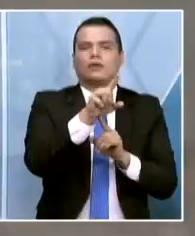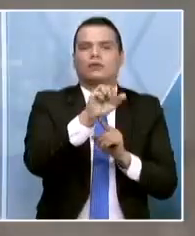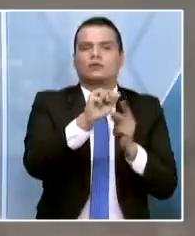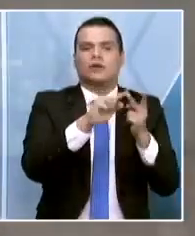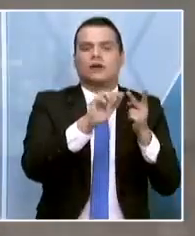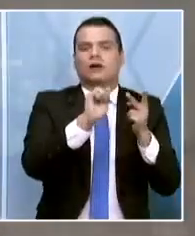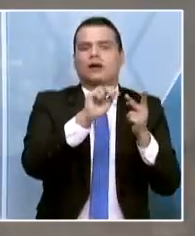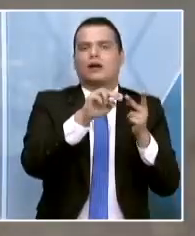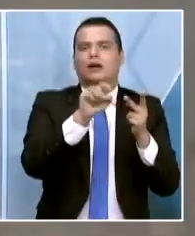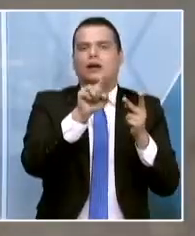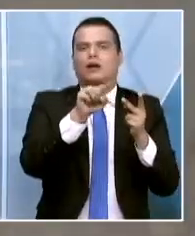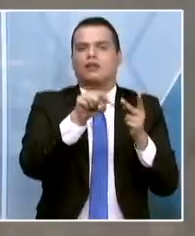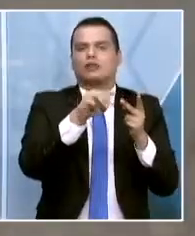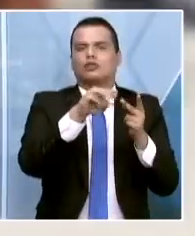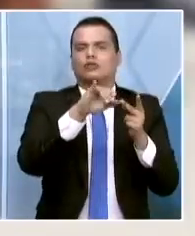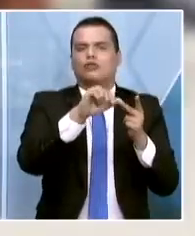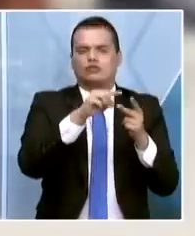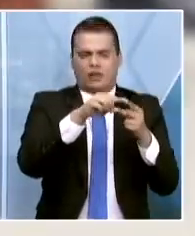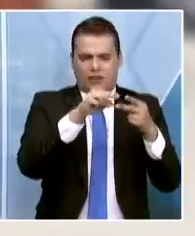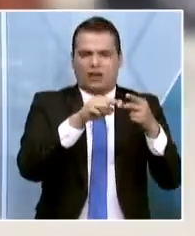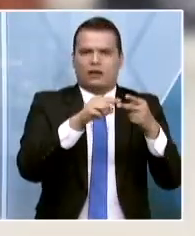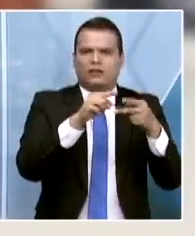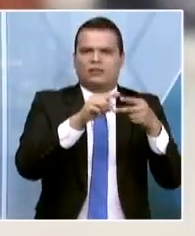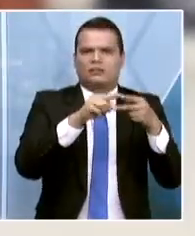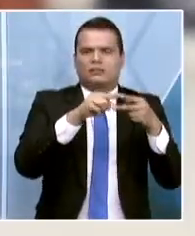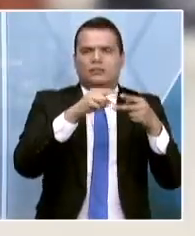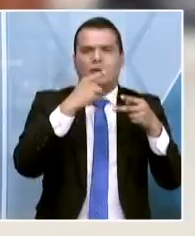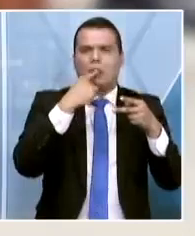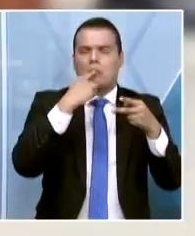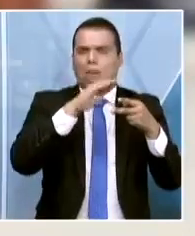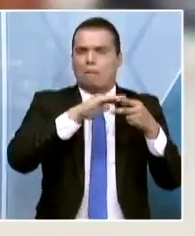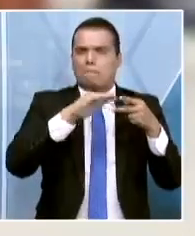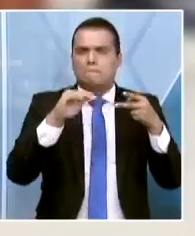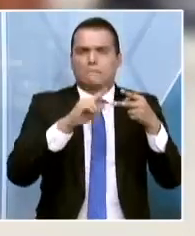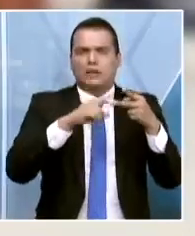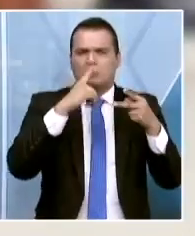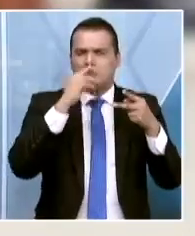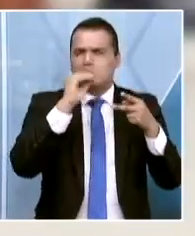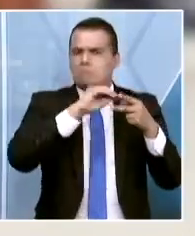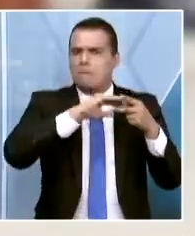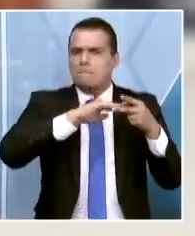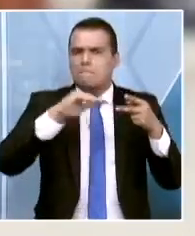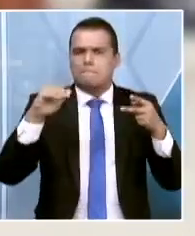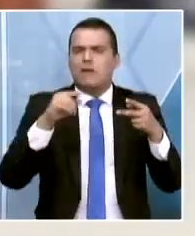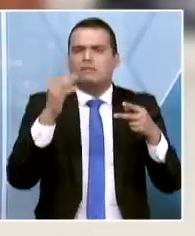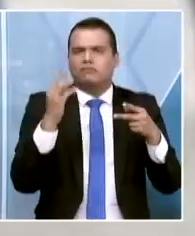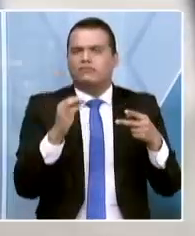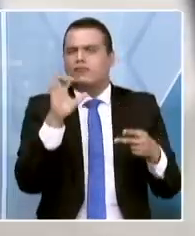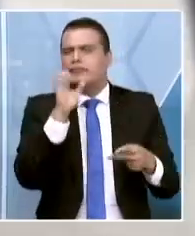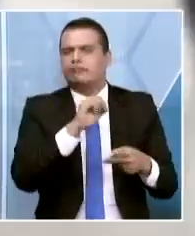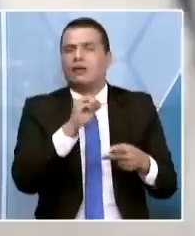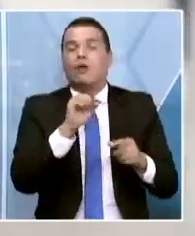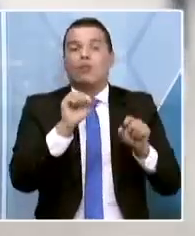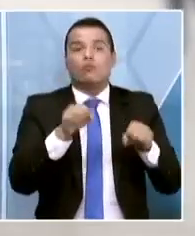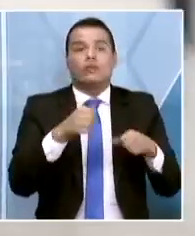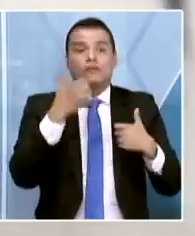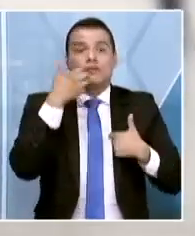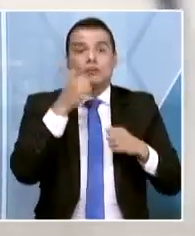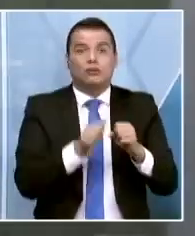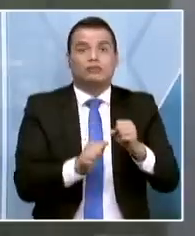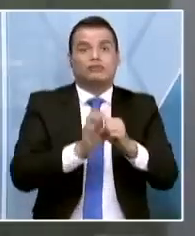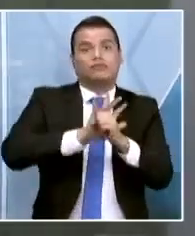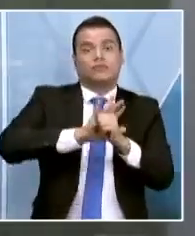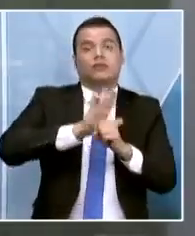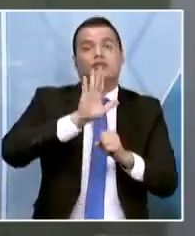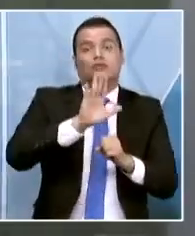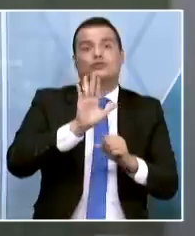anosmia o pérdida del olfato son una alerta temprana para la infección por COVID-19, pues se presenta en cerca del 18% de las personas